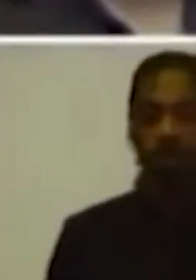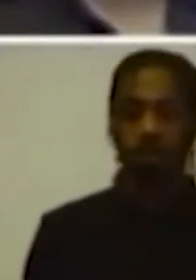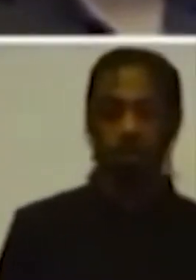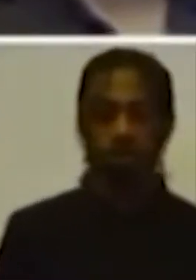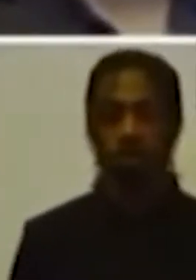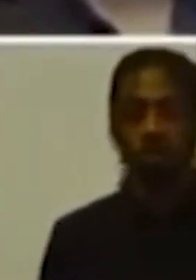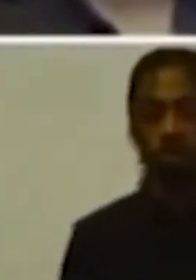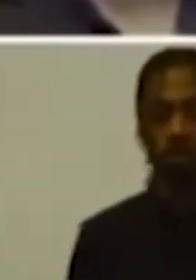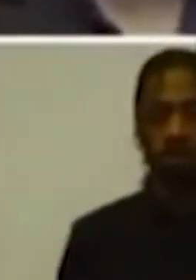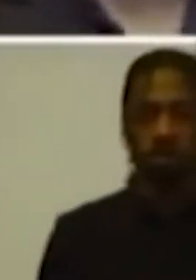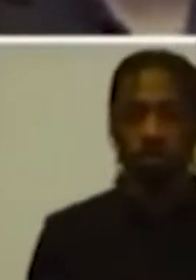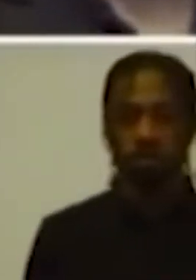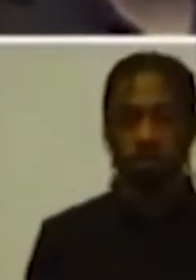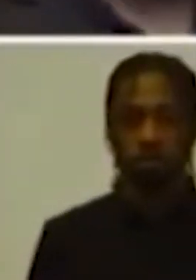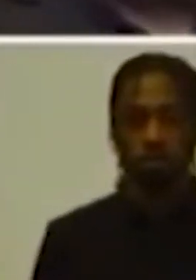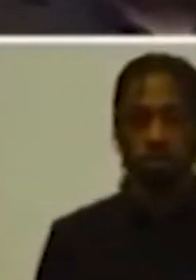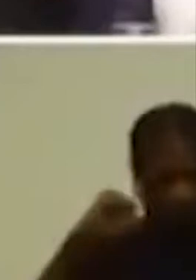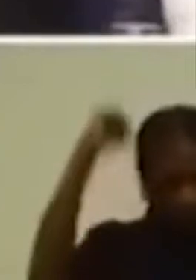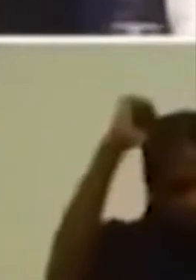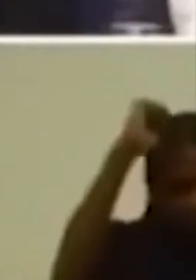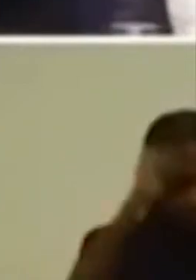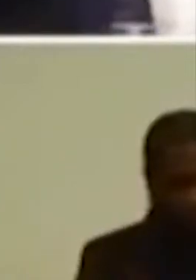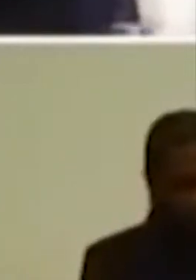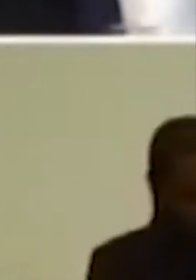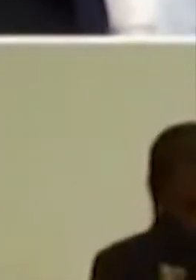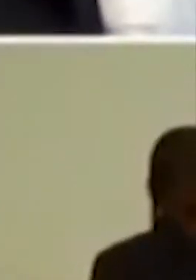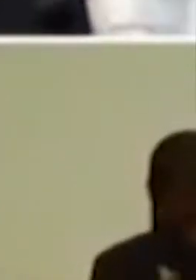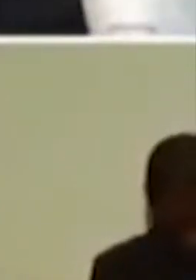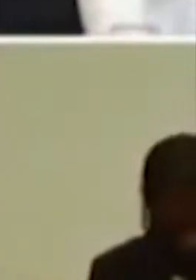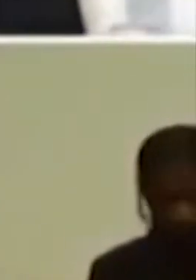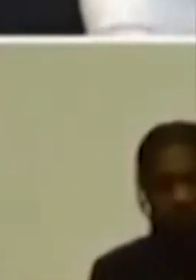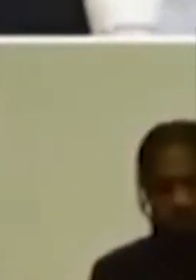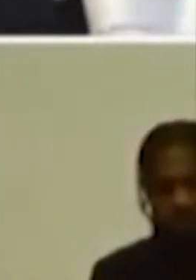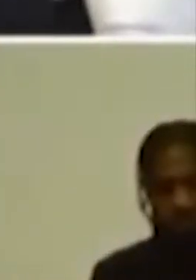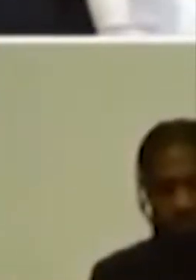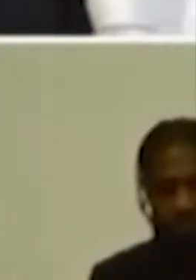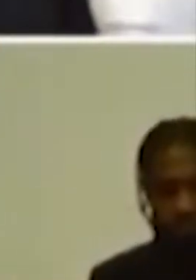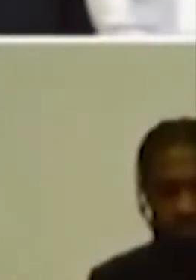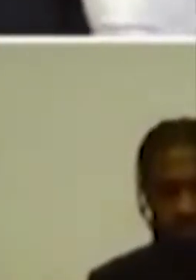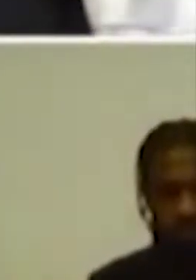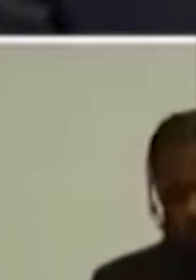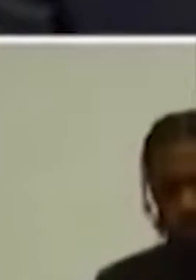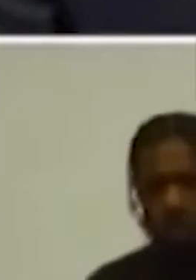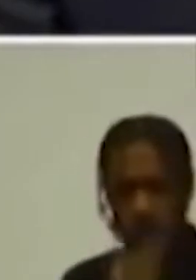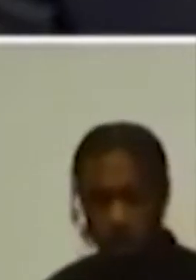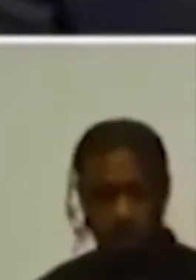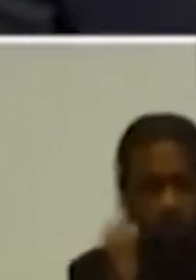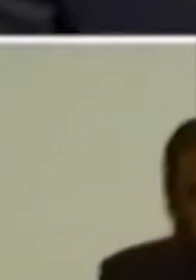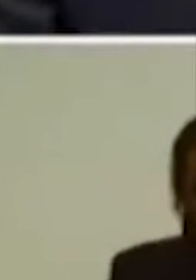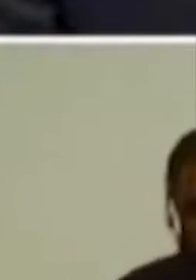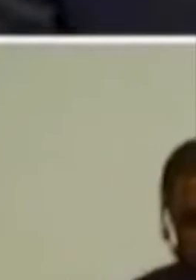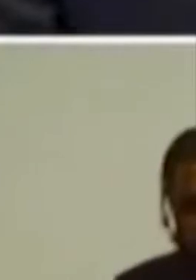firmaron la carta en defensa de la democracia y la justicia un escrito al que hay que remontarse 45 años para